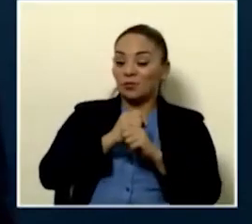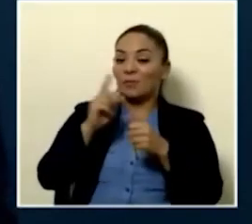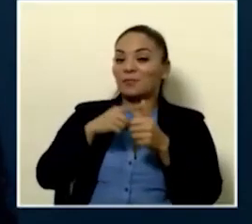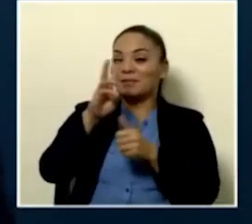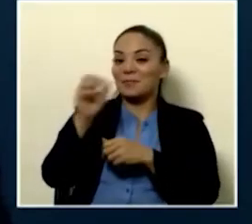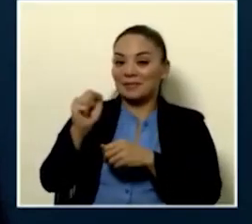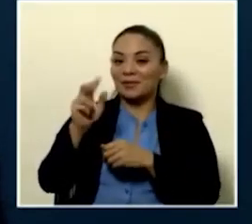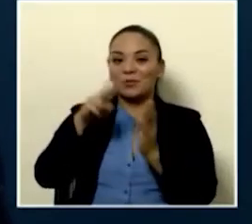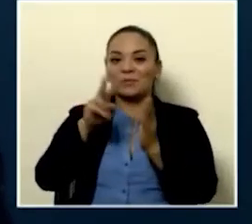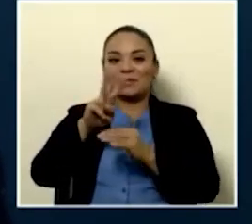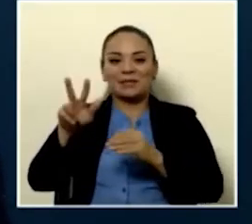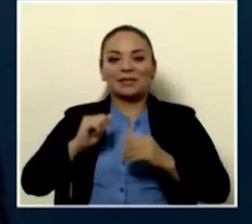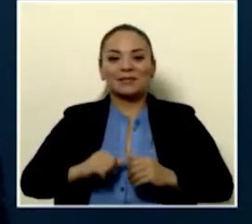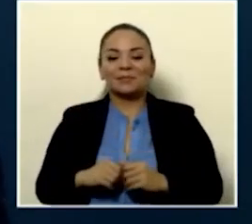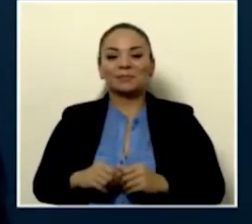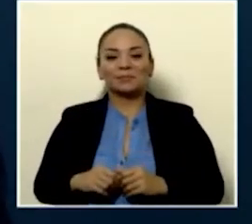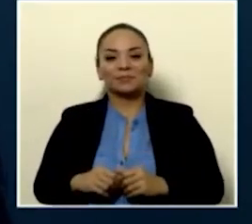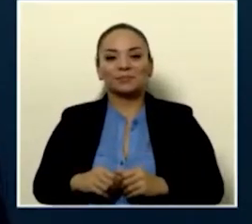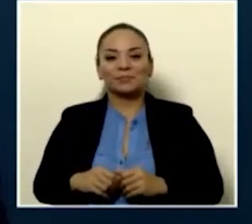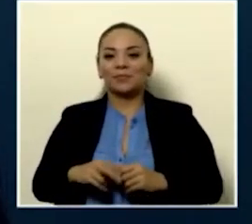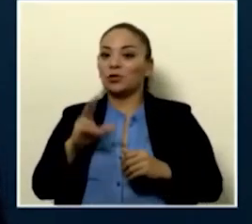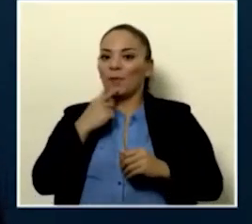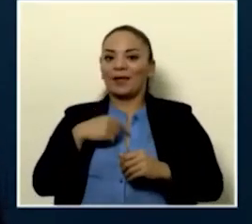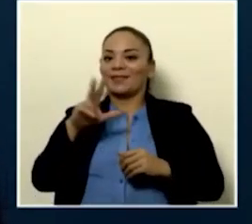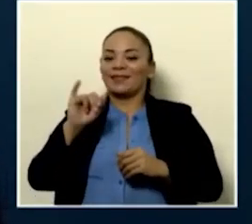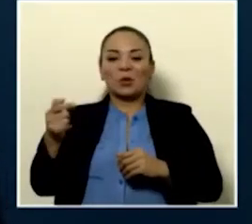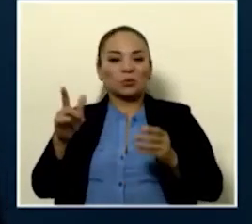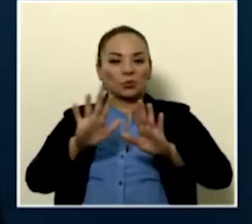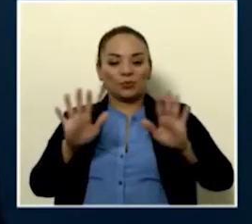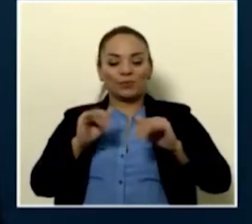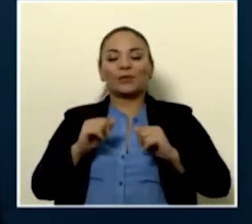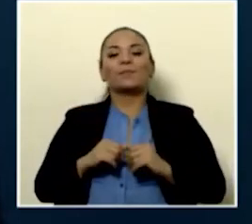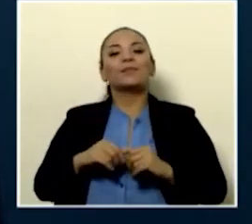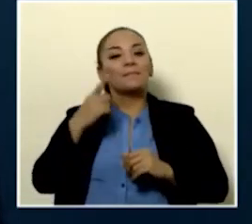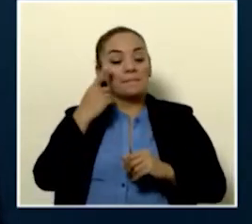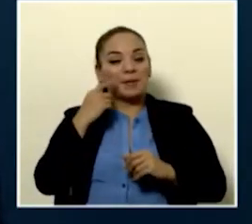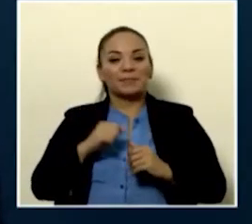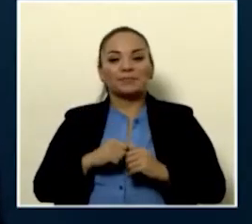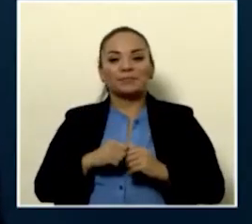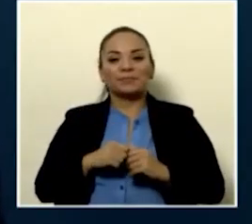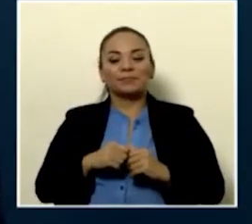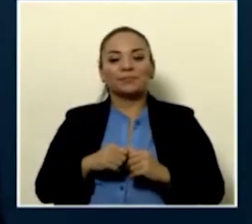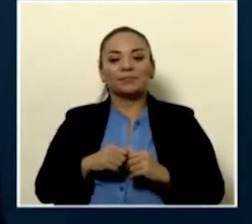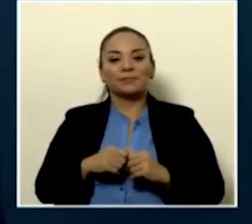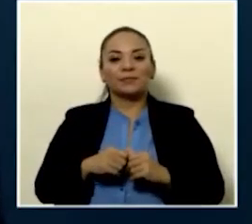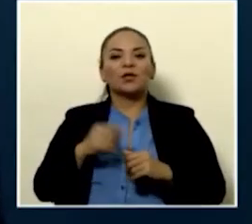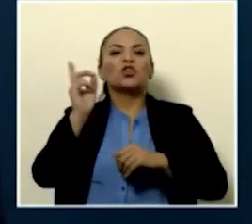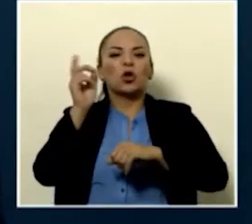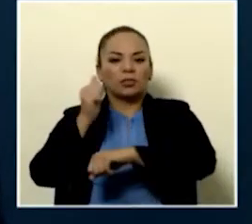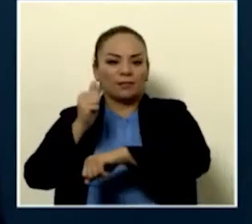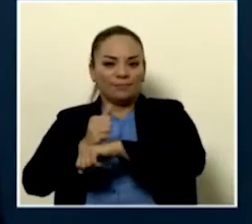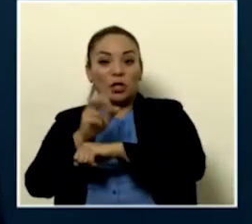me digan el 30 de junio, va a haber 2 escáneres en